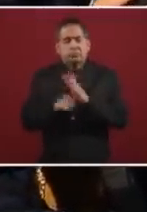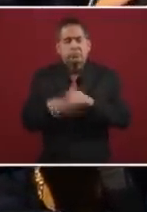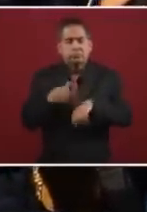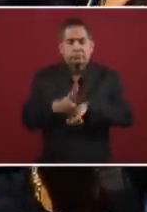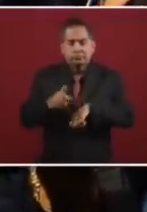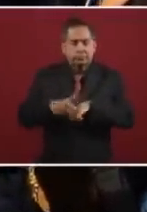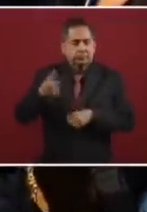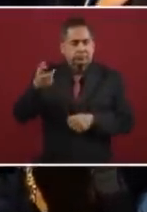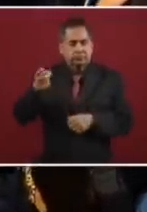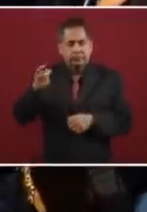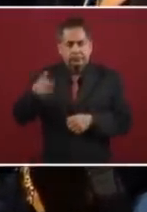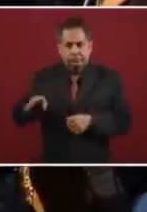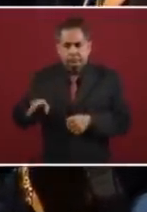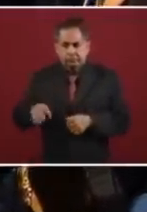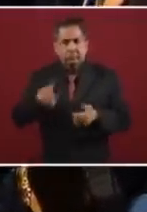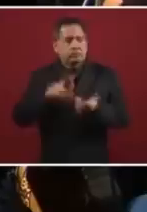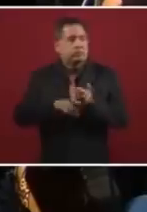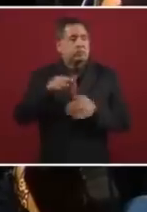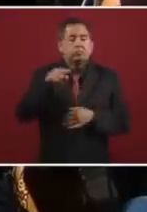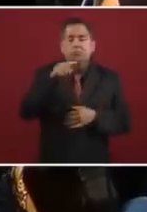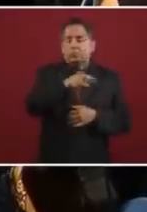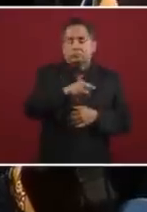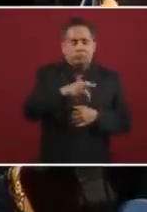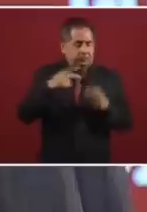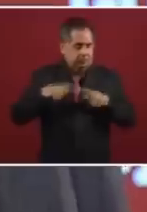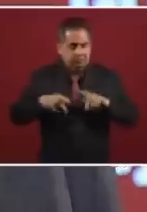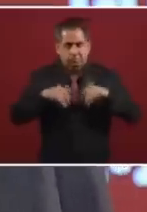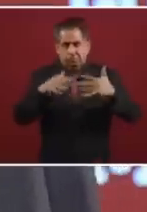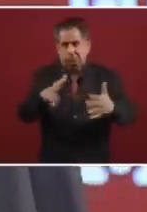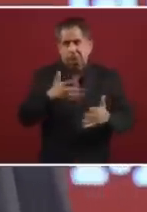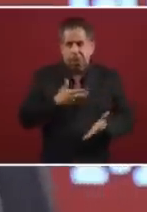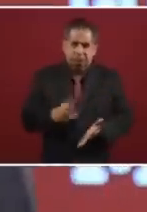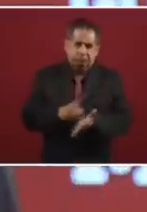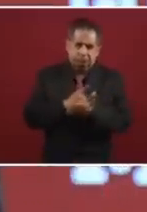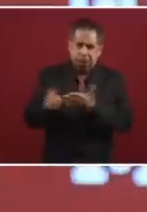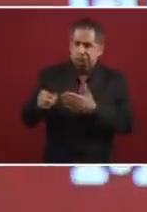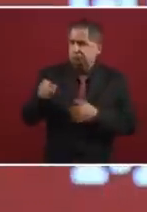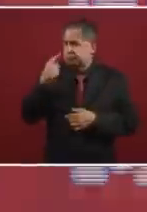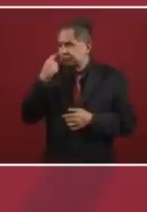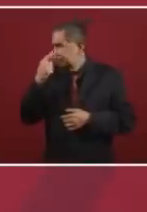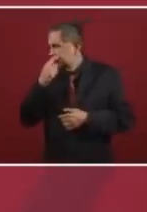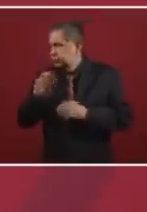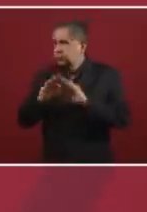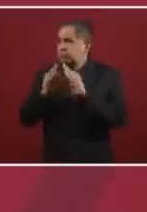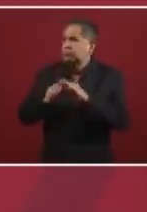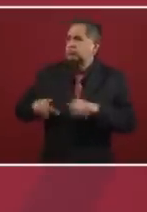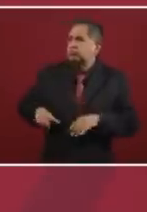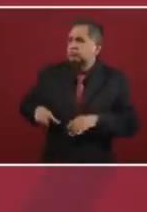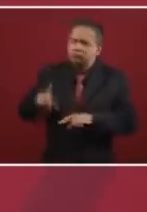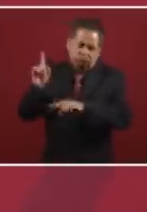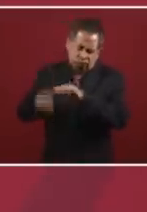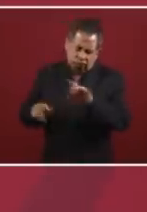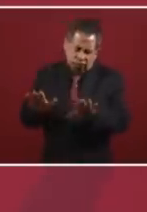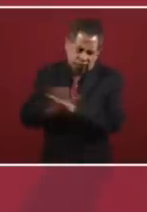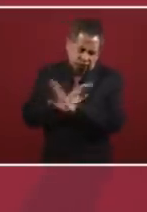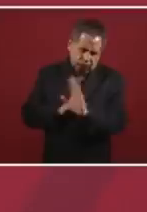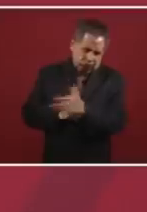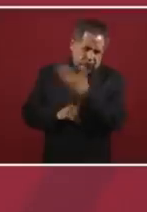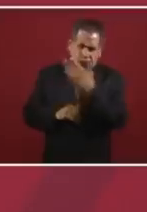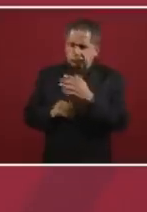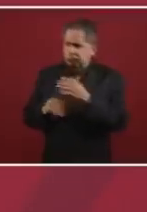39 el pueblo tiene en todo momento el derecho de cambiar la forma de su gobierno